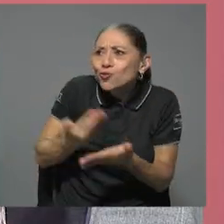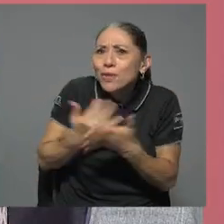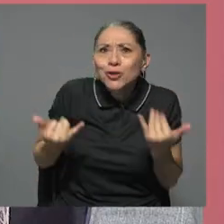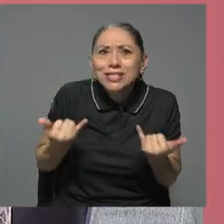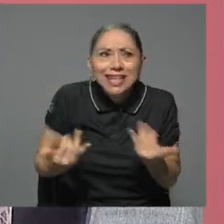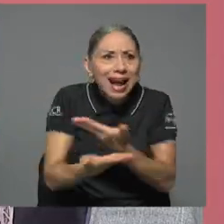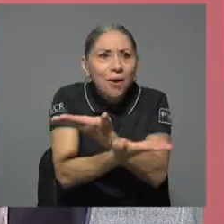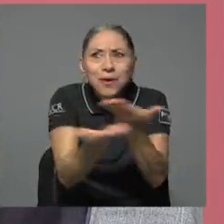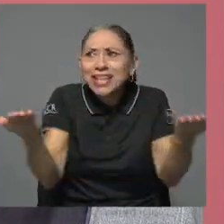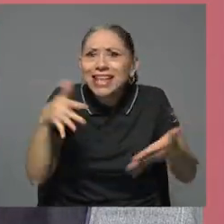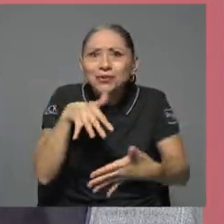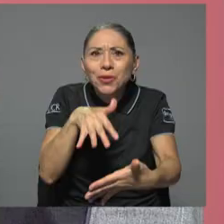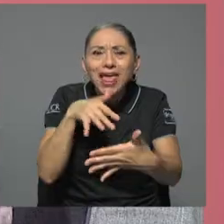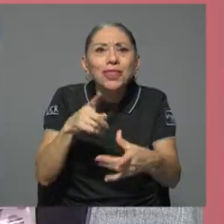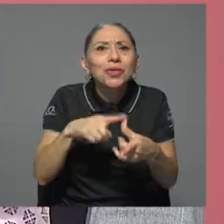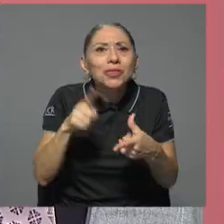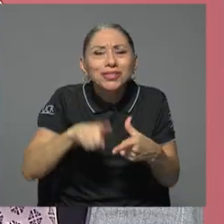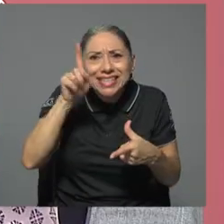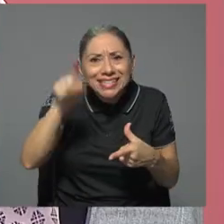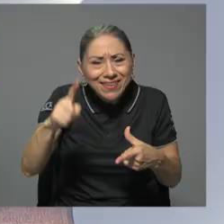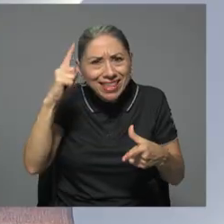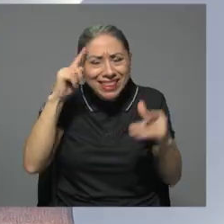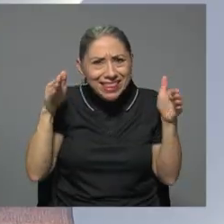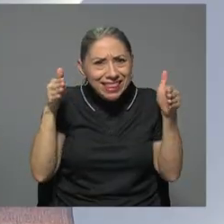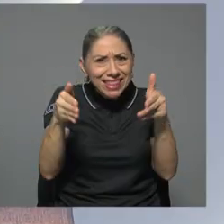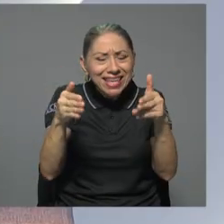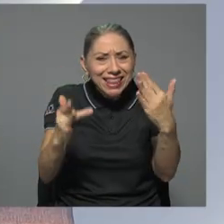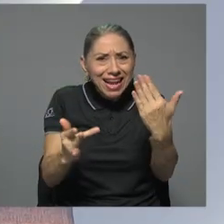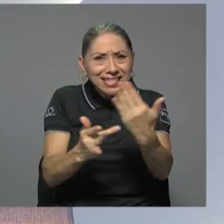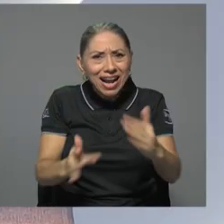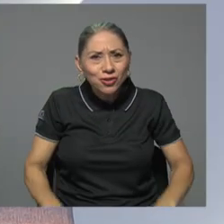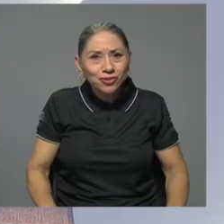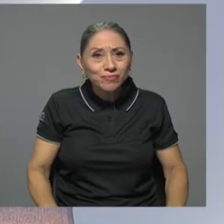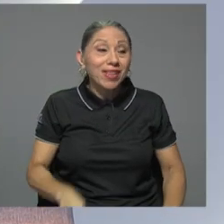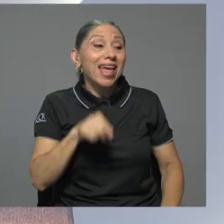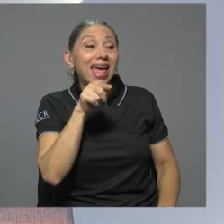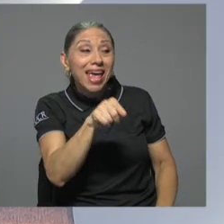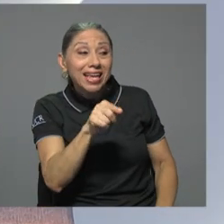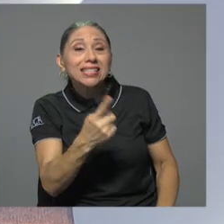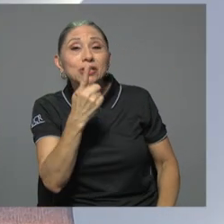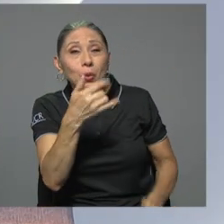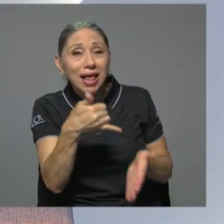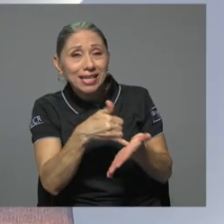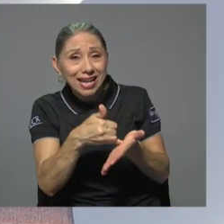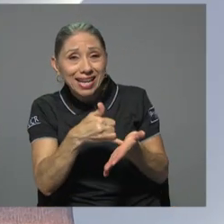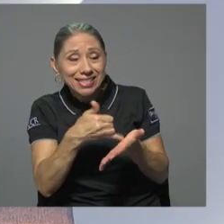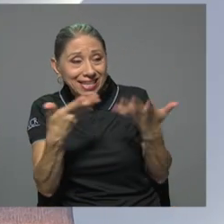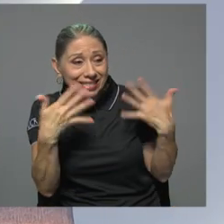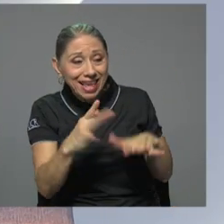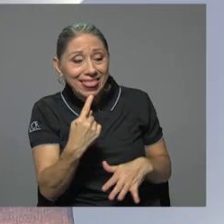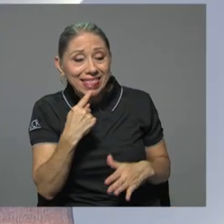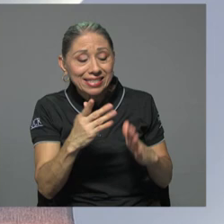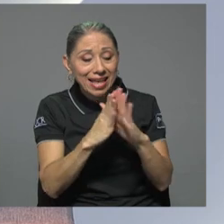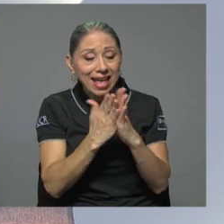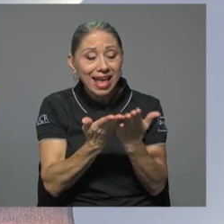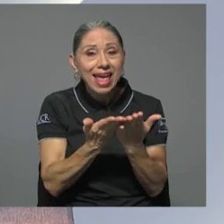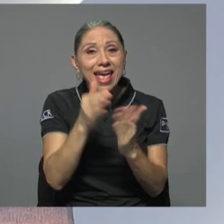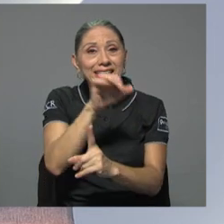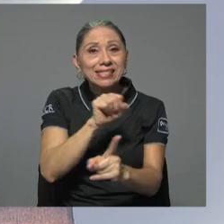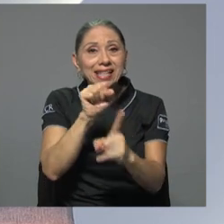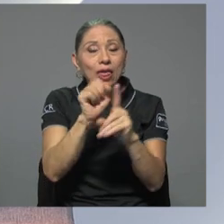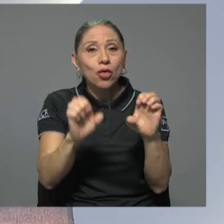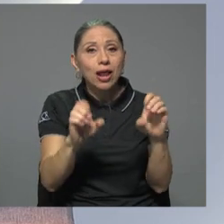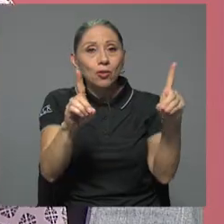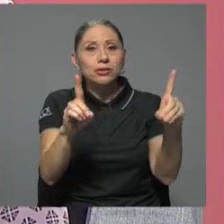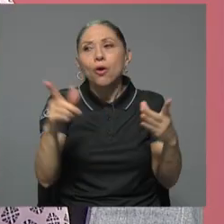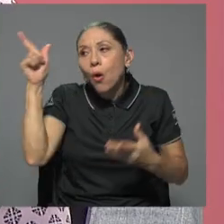estudiando hay que elegir las de las carencias encontradas por el estado de la educación personal y obviamente nosotros